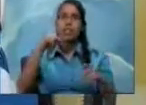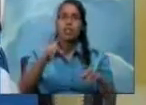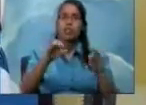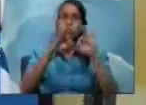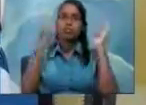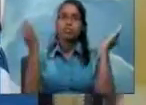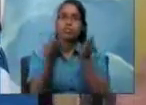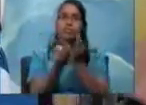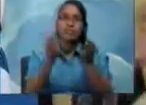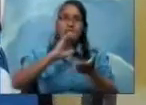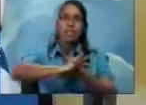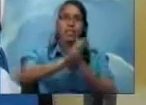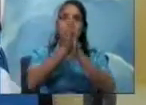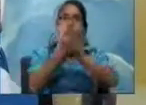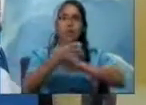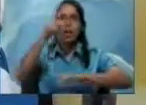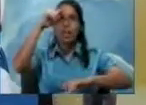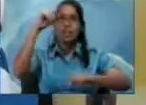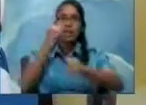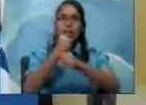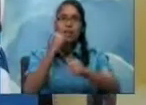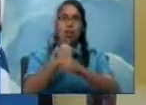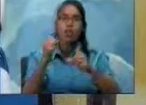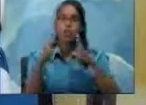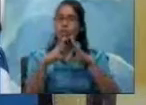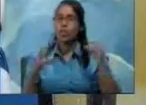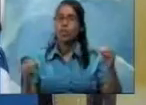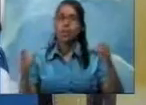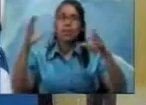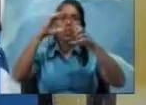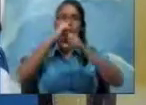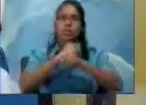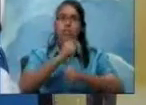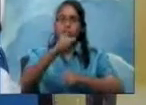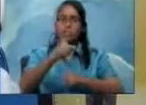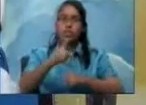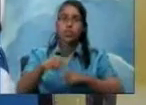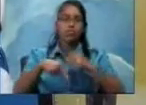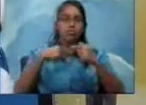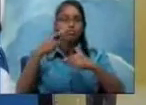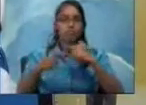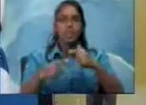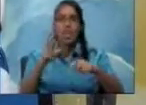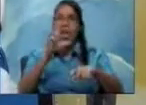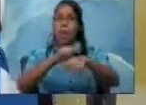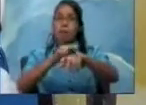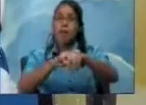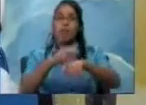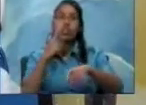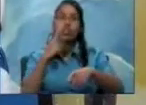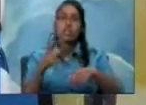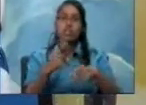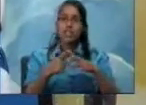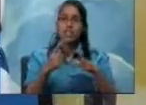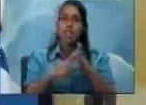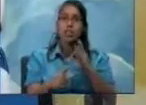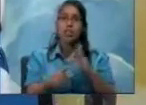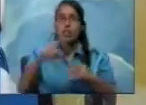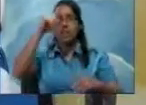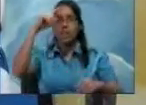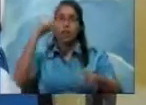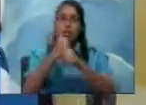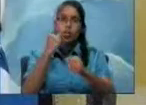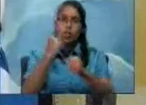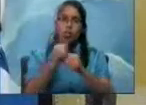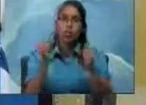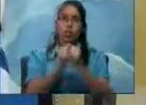ha trabajado toda la noche usted está enfermo ha trabajado toda la noche el médico le dice una cosa trabajó con el médico